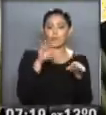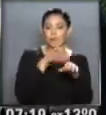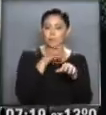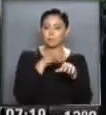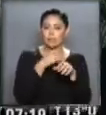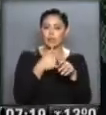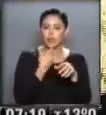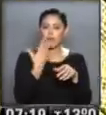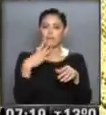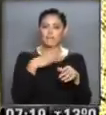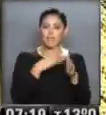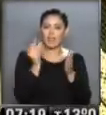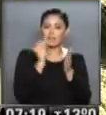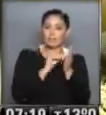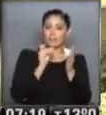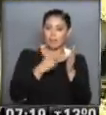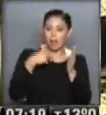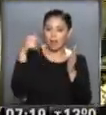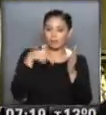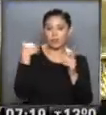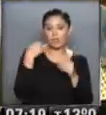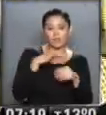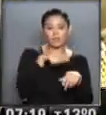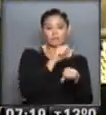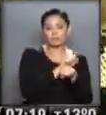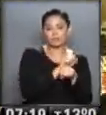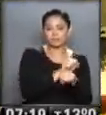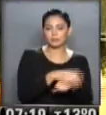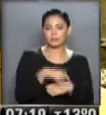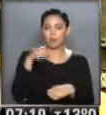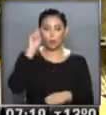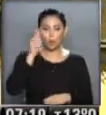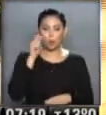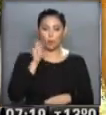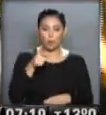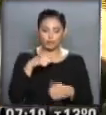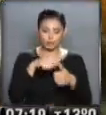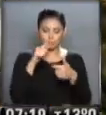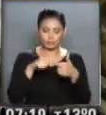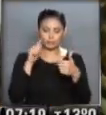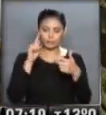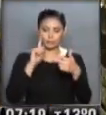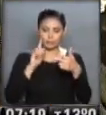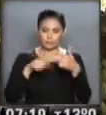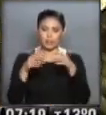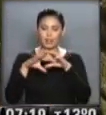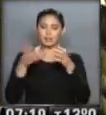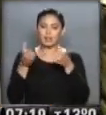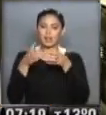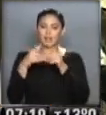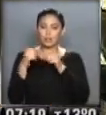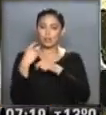están desactualizados, el condenado seguirá detenido. En su fallo, los jueces Duilio Cámpora y Oscar Quintana de la Sala 1 de la